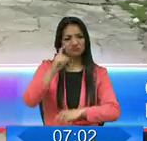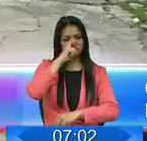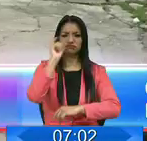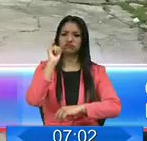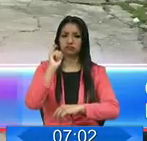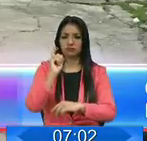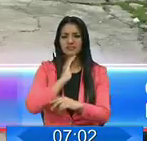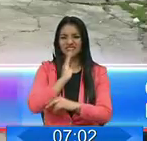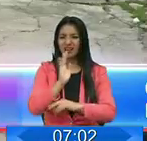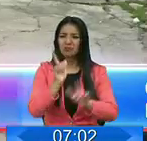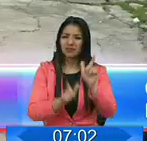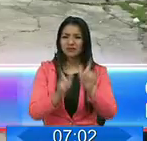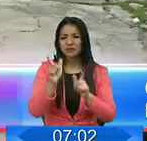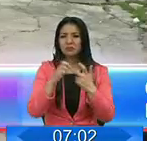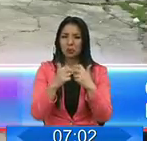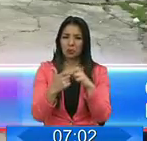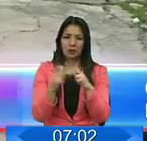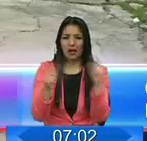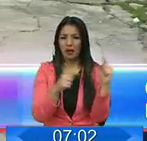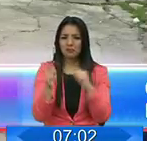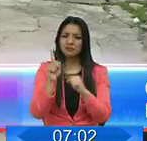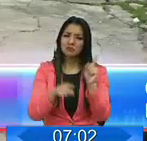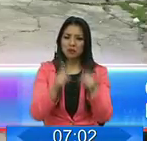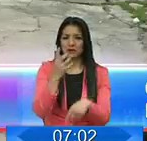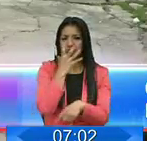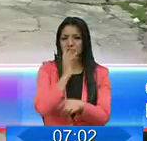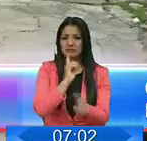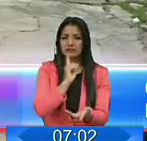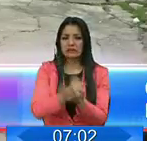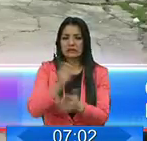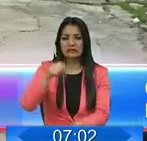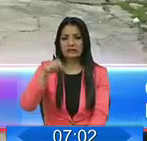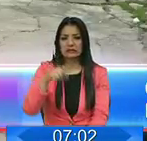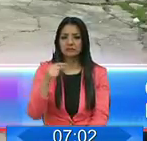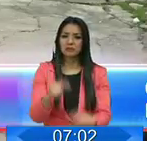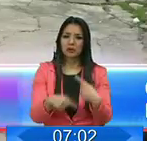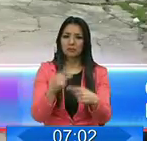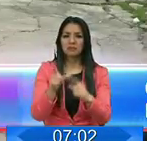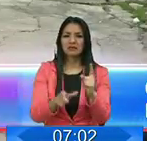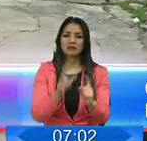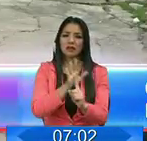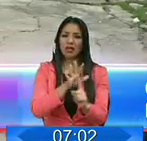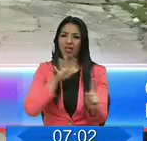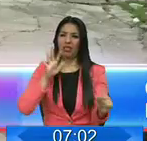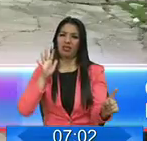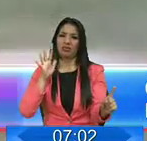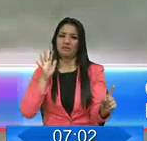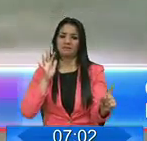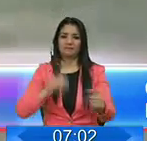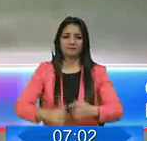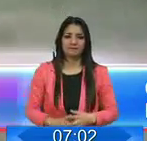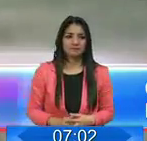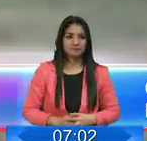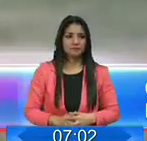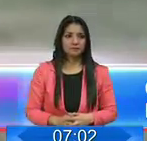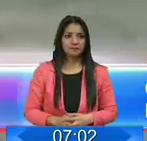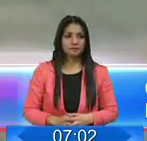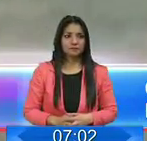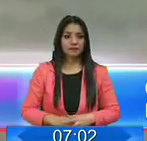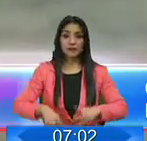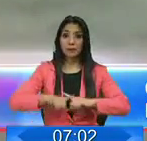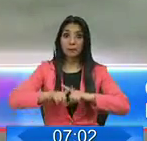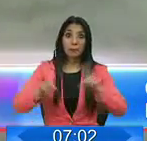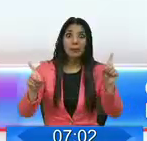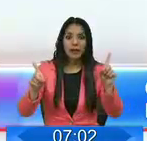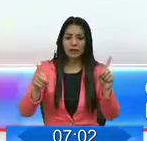de los moradores, entonces a veces se molestaba. Entonces así poco a poco la gente también se fue alejando. Sin embargo, nunca se